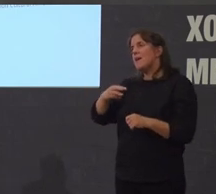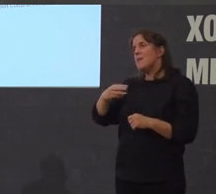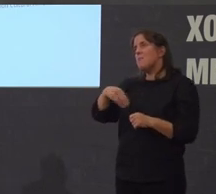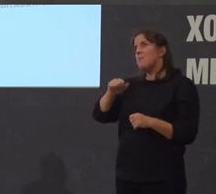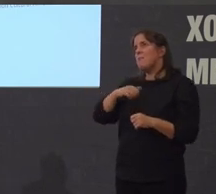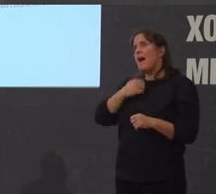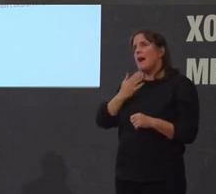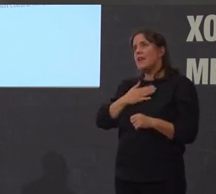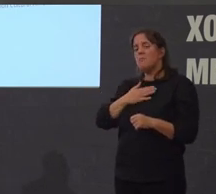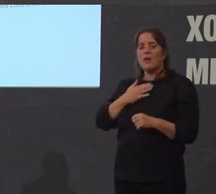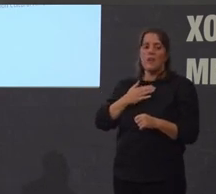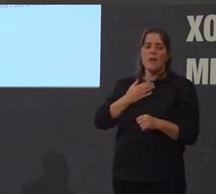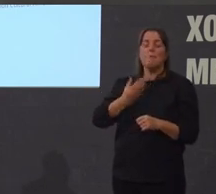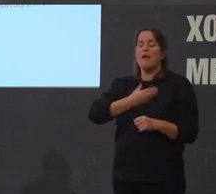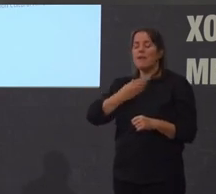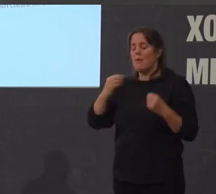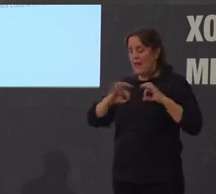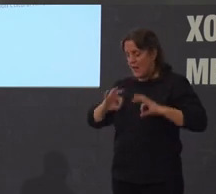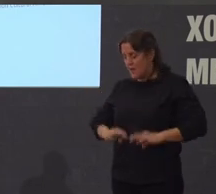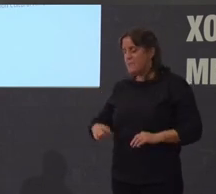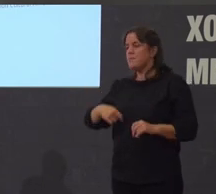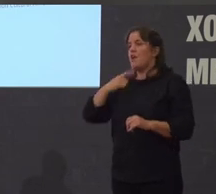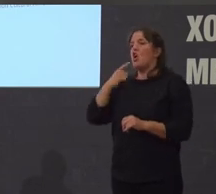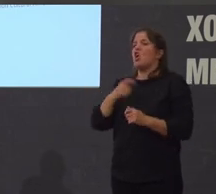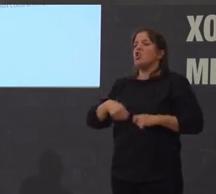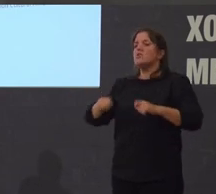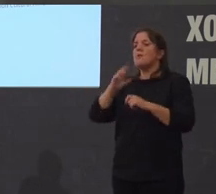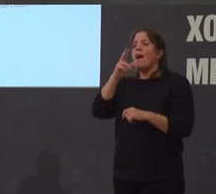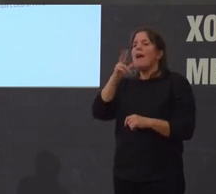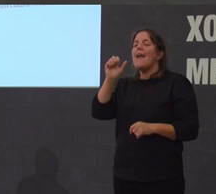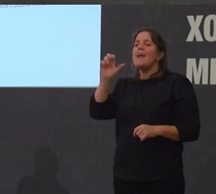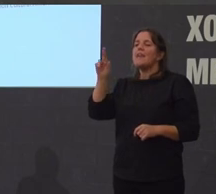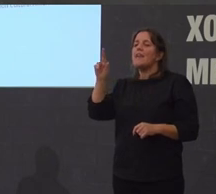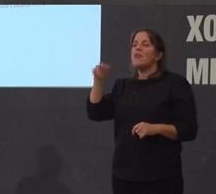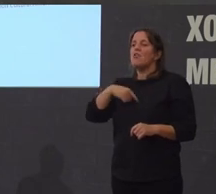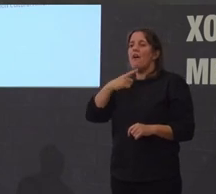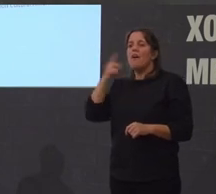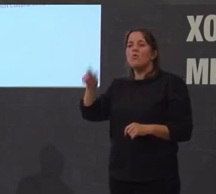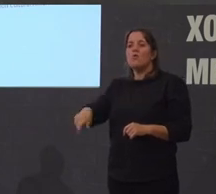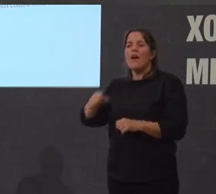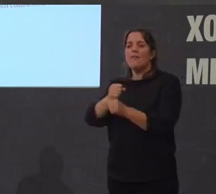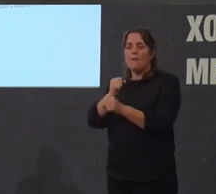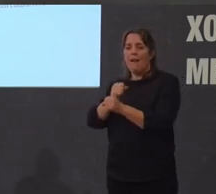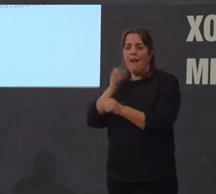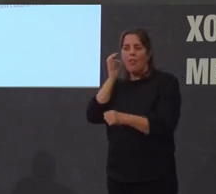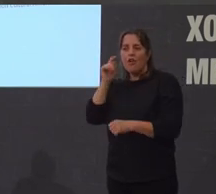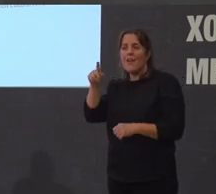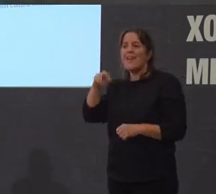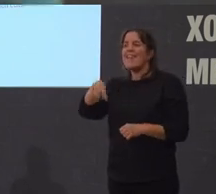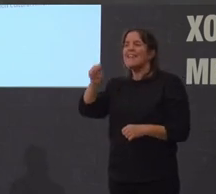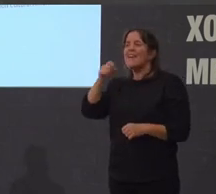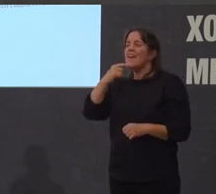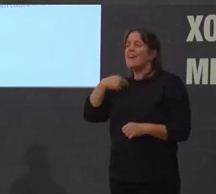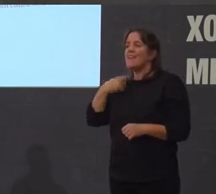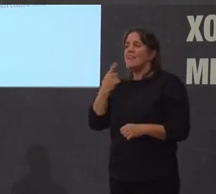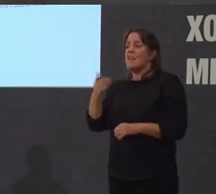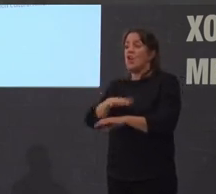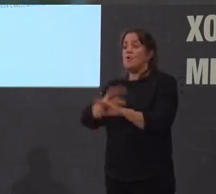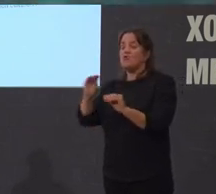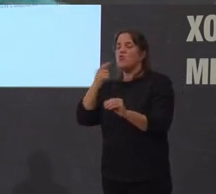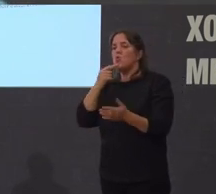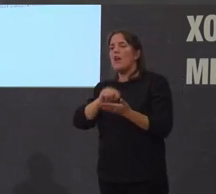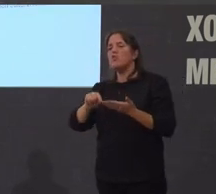herreros que hay una obrera natalia otero que hay una nota del gobernador que de que